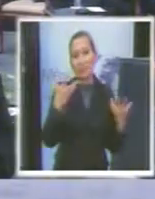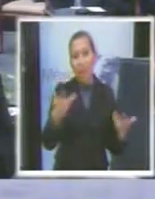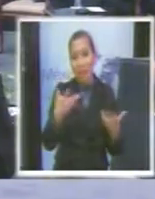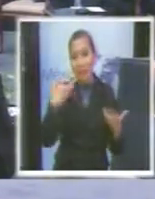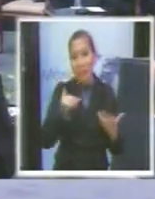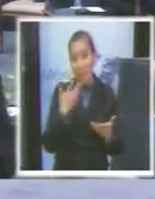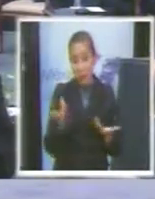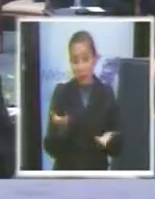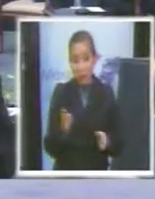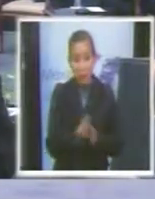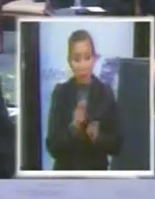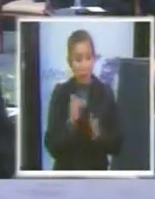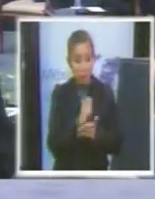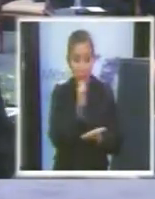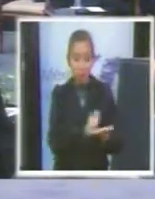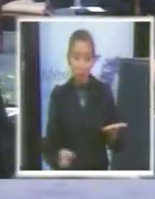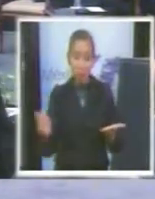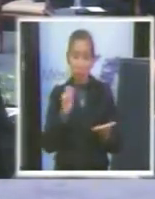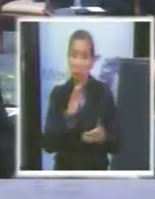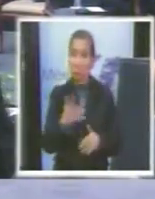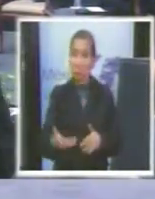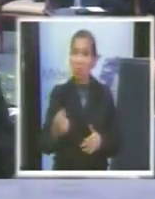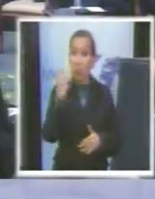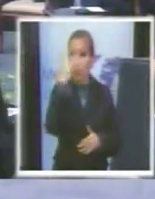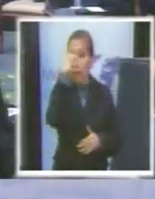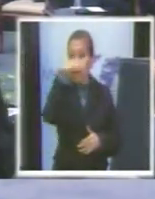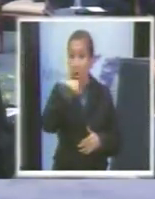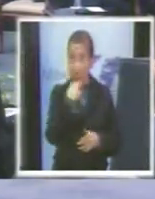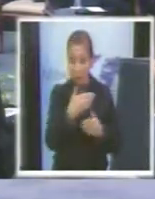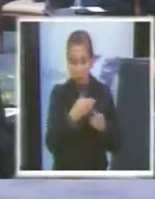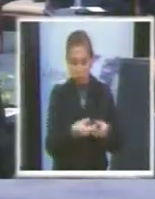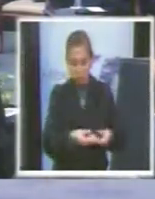una intervención de aproximadamente una hora,